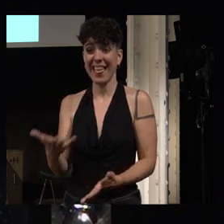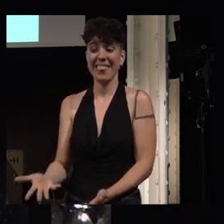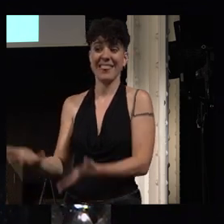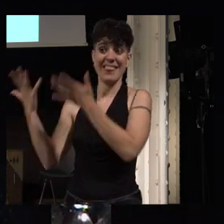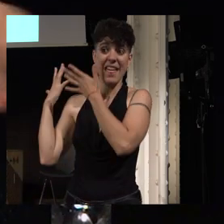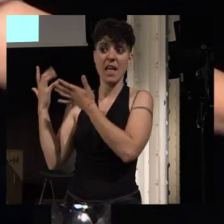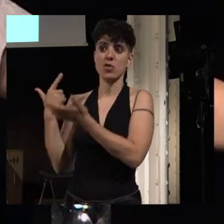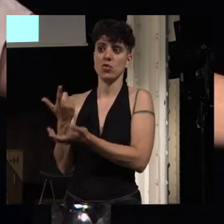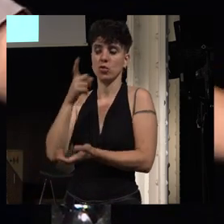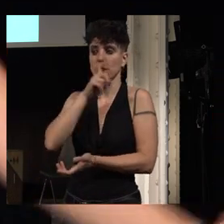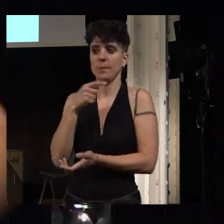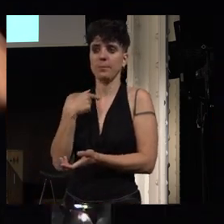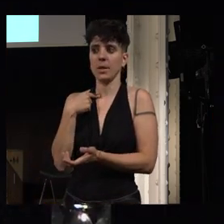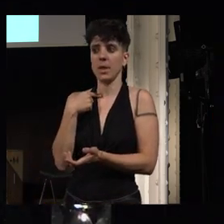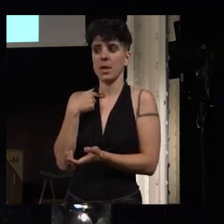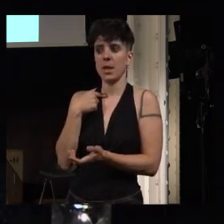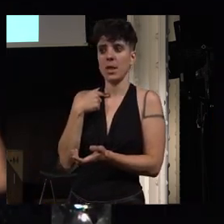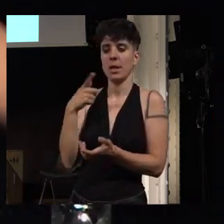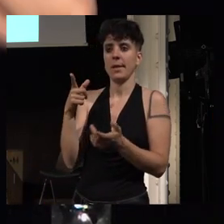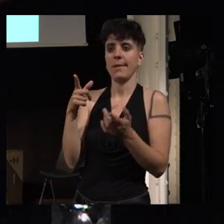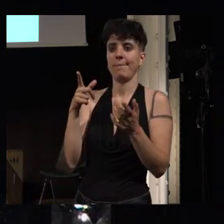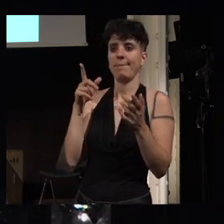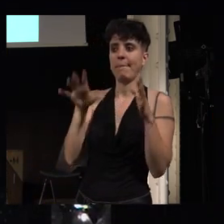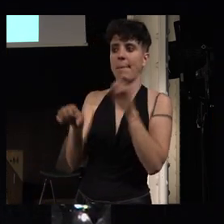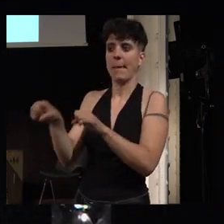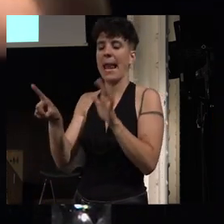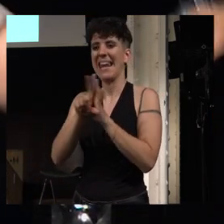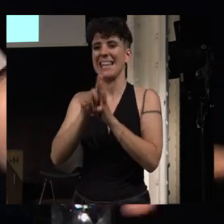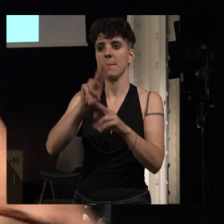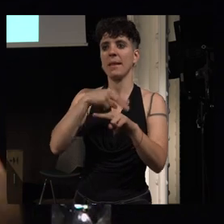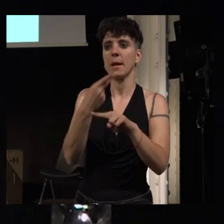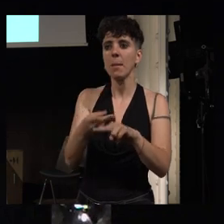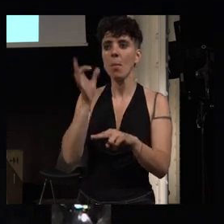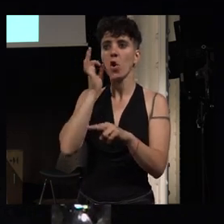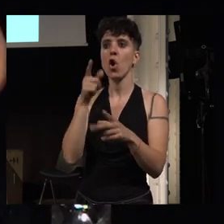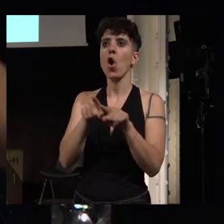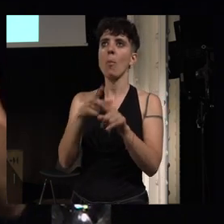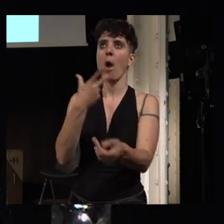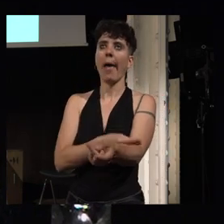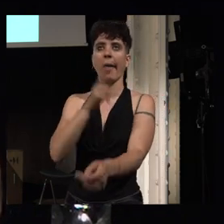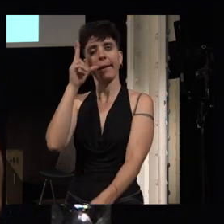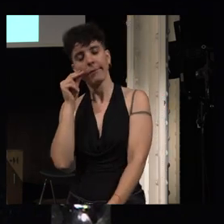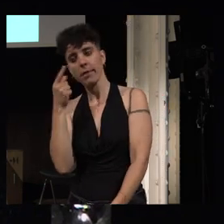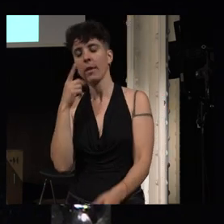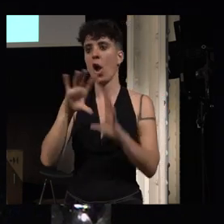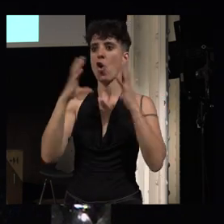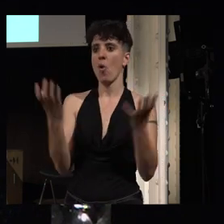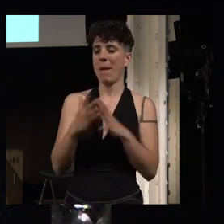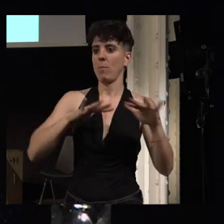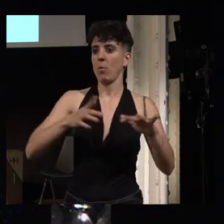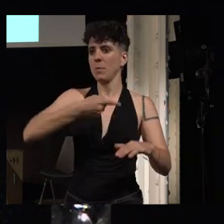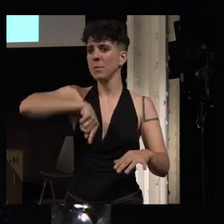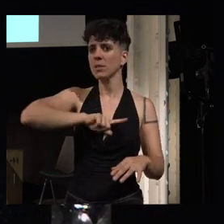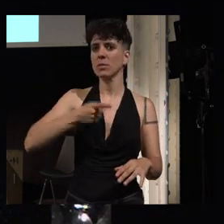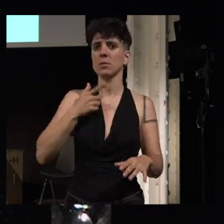bueno, avasallados por las leyes del matrimonio, la anestesia global de nuestros movimientos, y hay un elemento que me parece